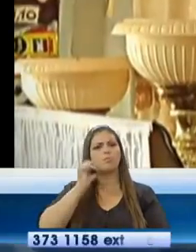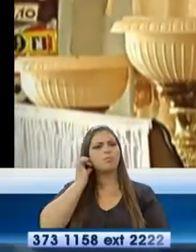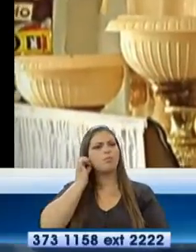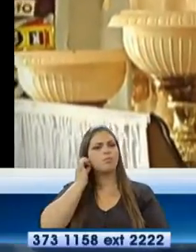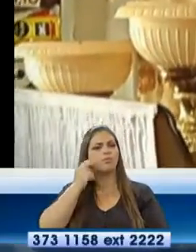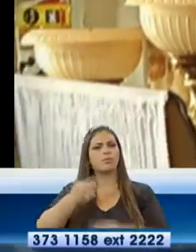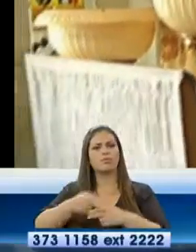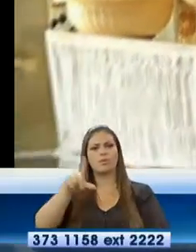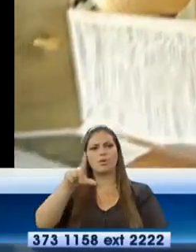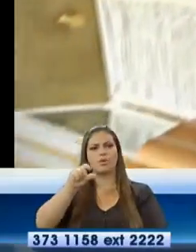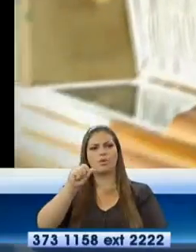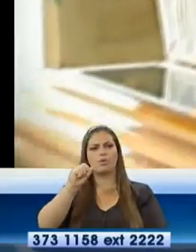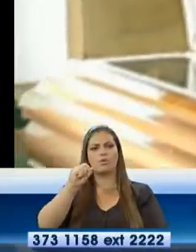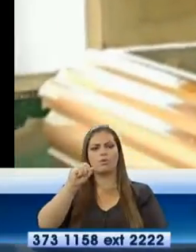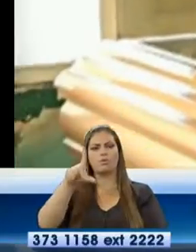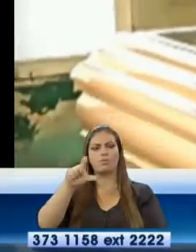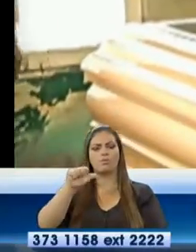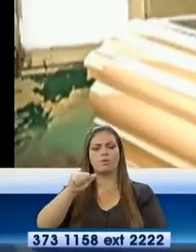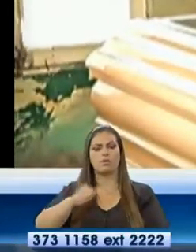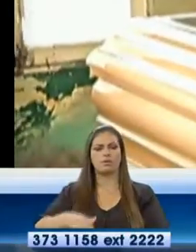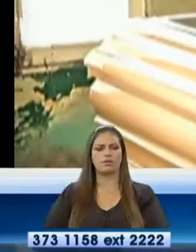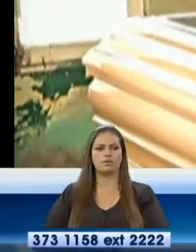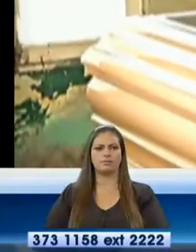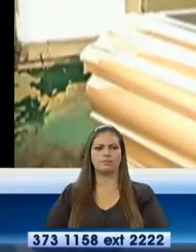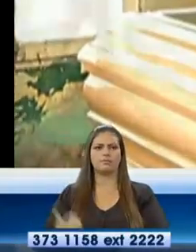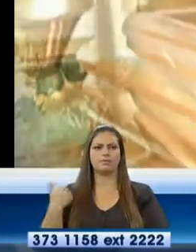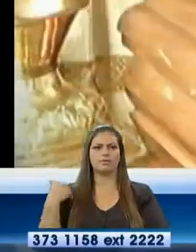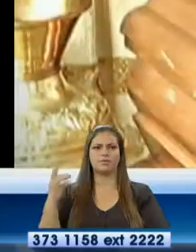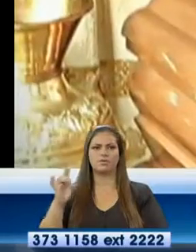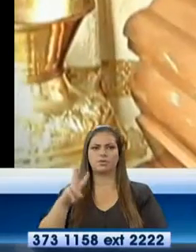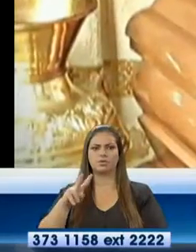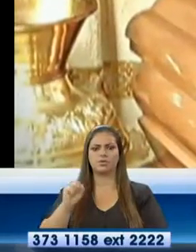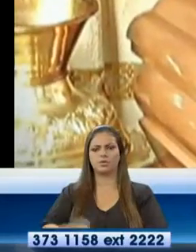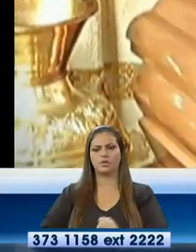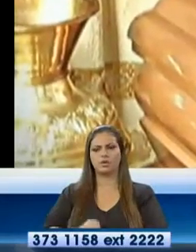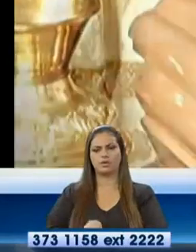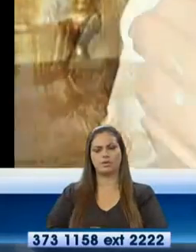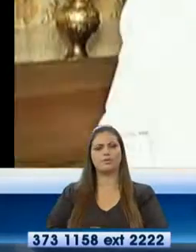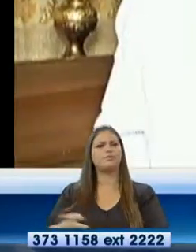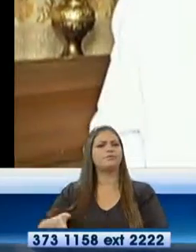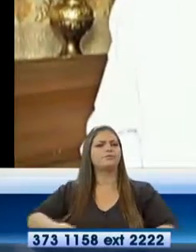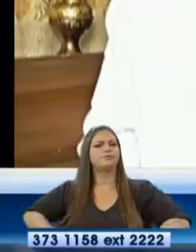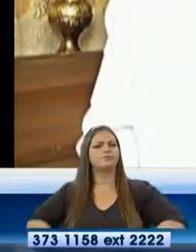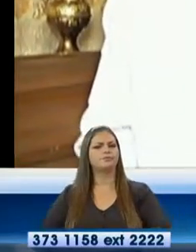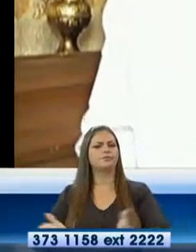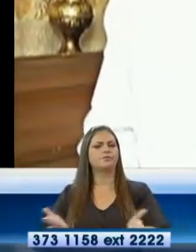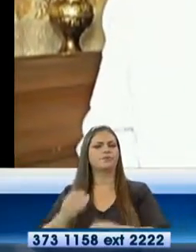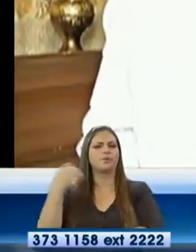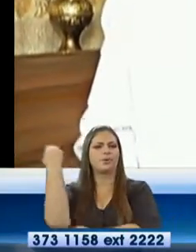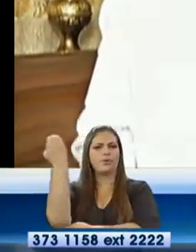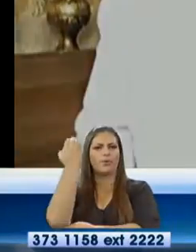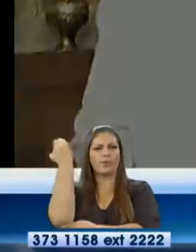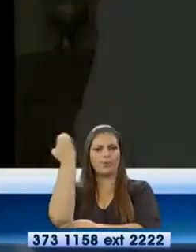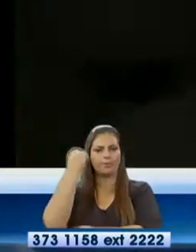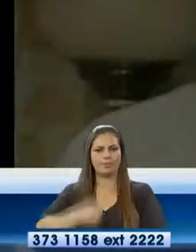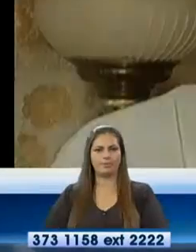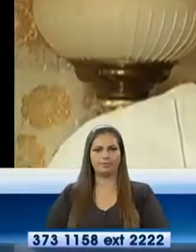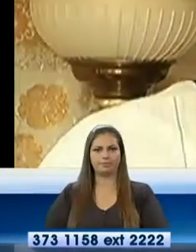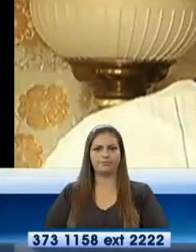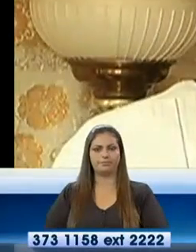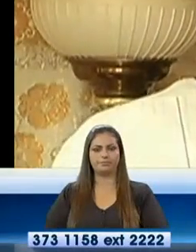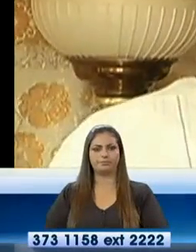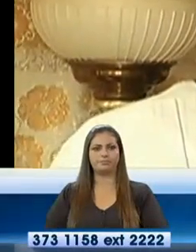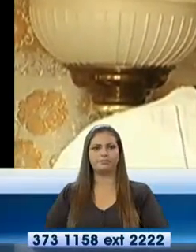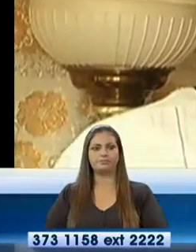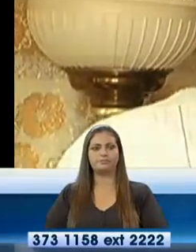de edad, oriunda de Tumaco, en el departamento de Nariño, en Colombia, murió el lunes a causa de un paro cardíaco. Nuestra